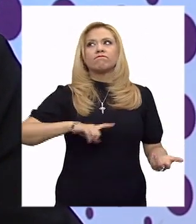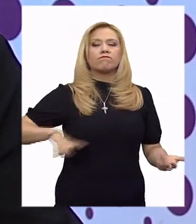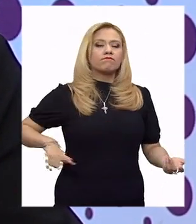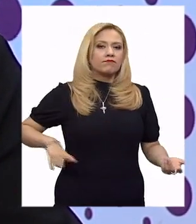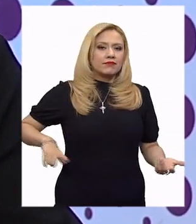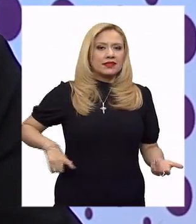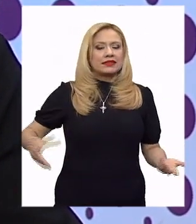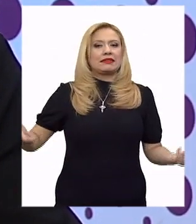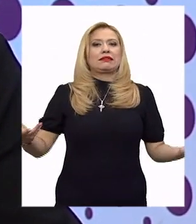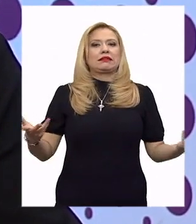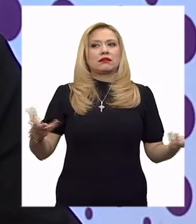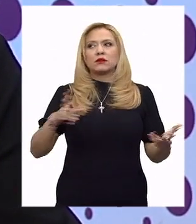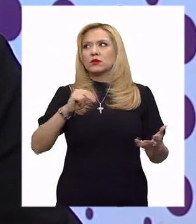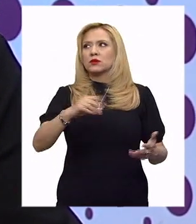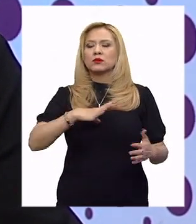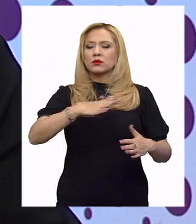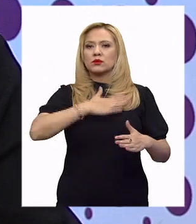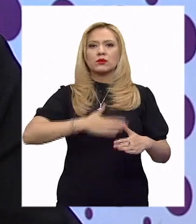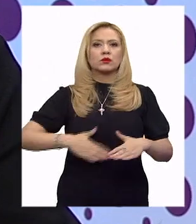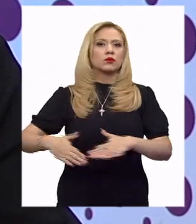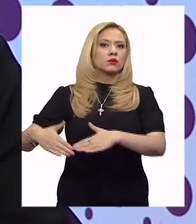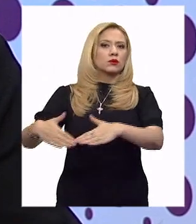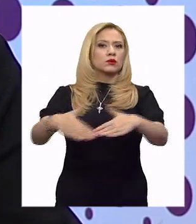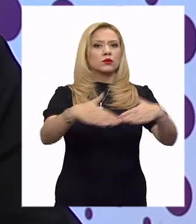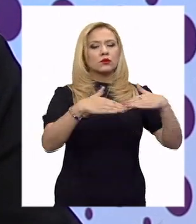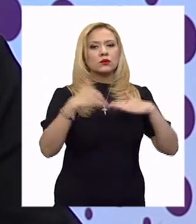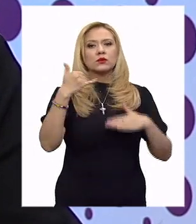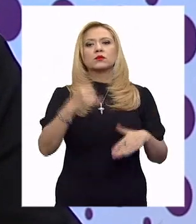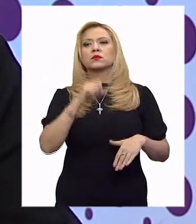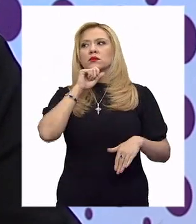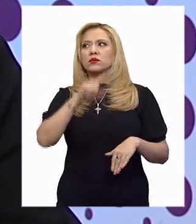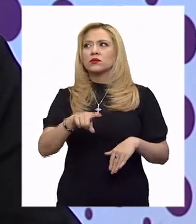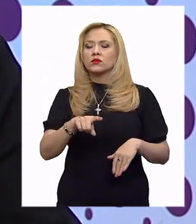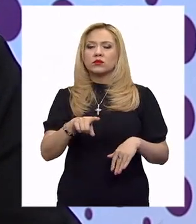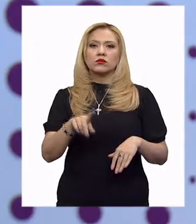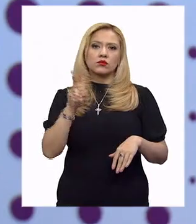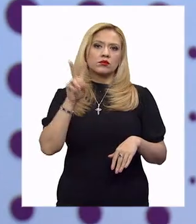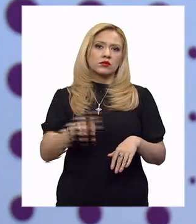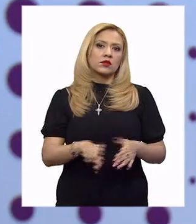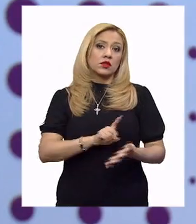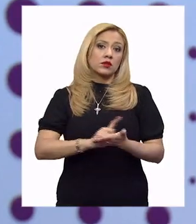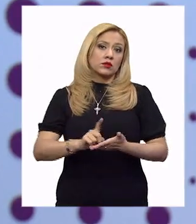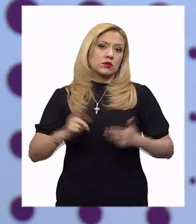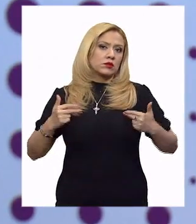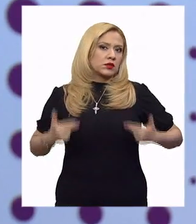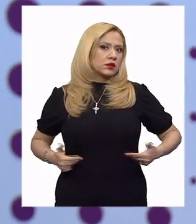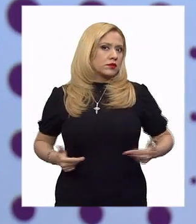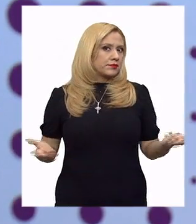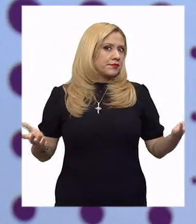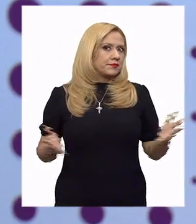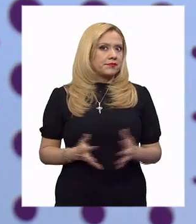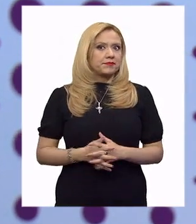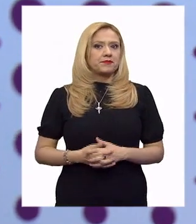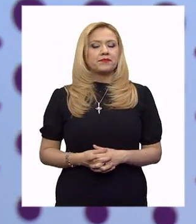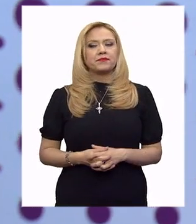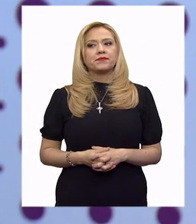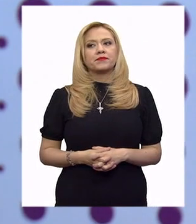a la democracia en sí, pero también tiene afectaciones que es muy importante a los derechos humanos. Claro,